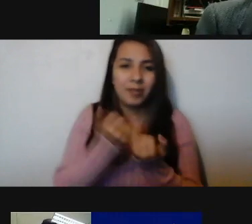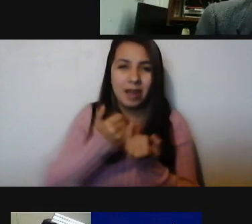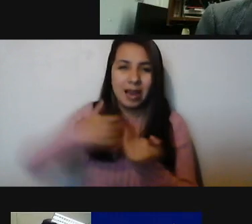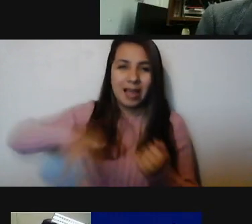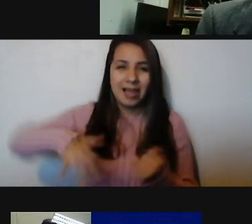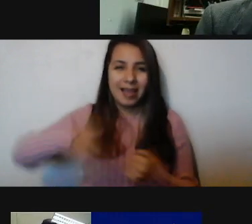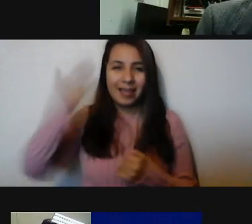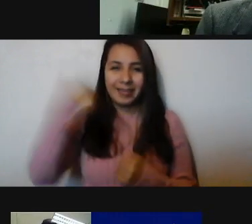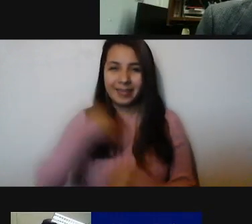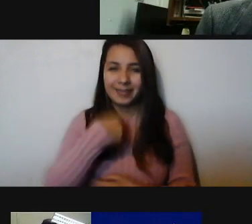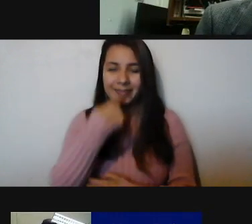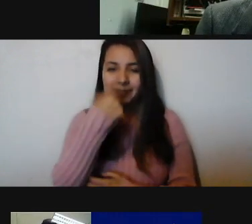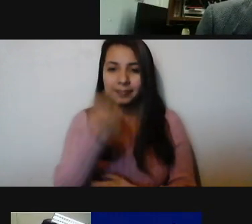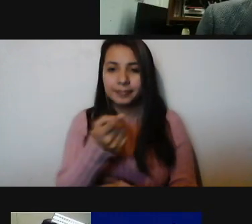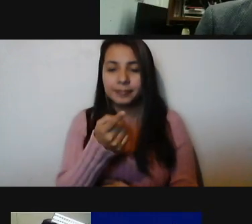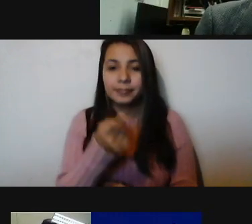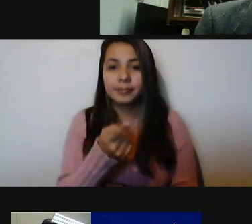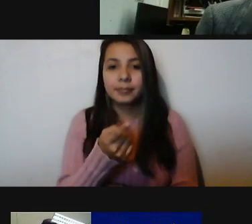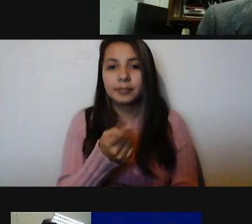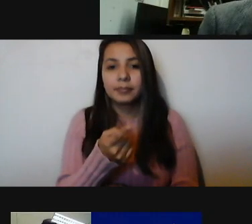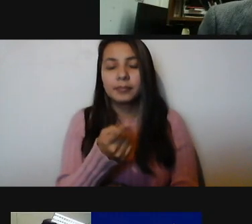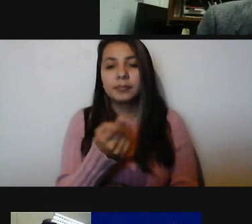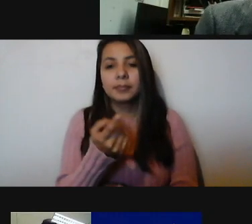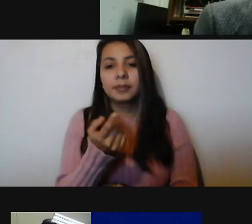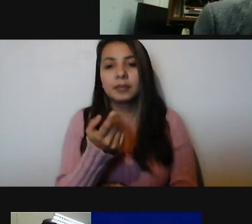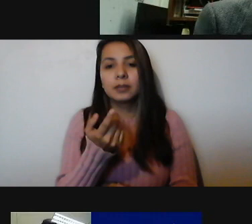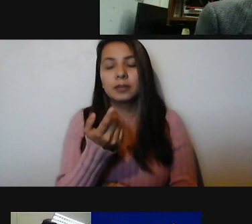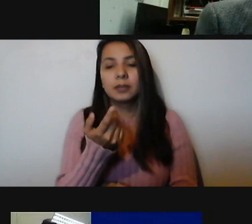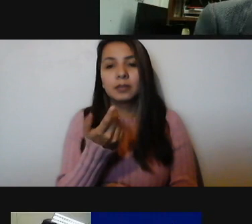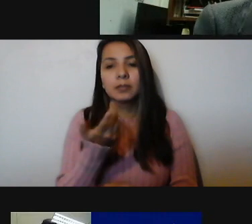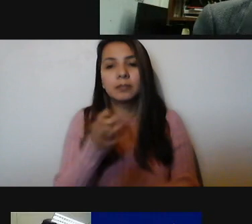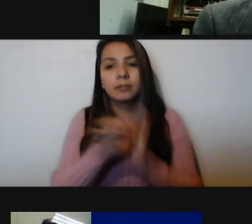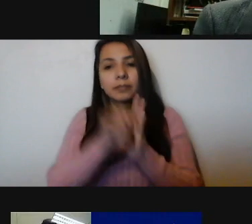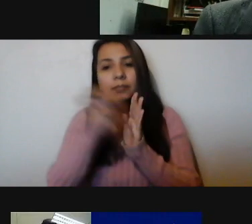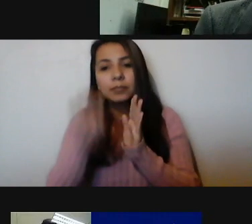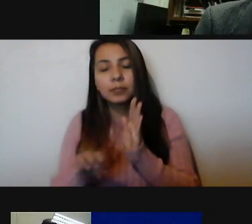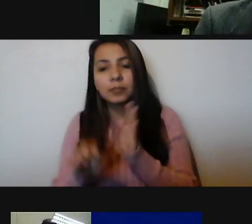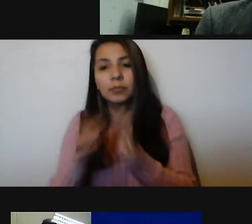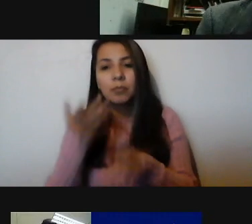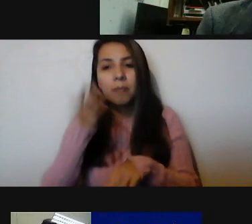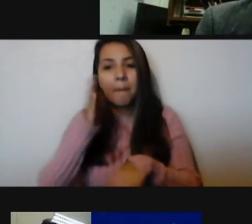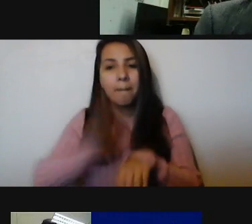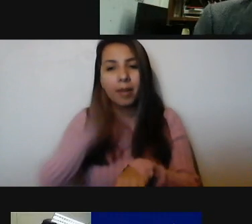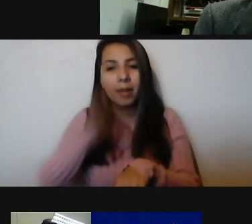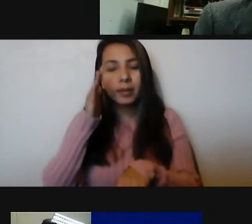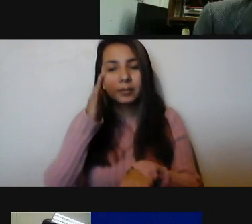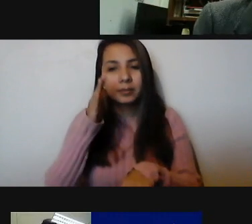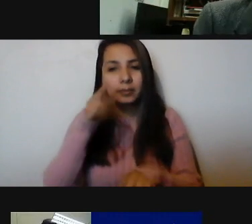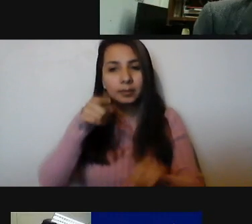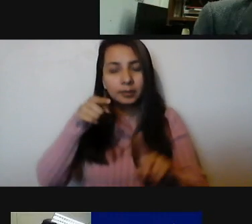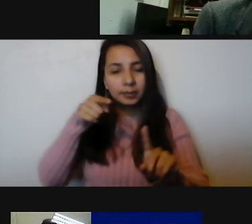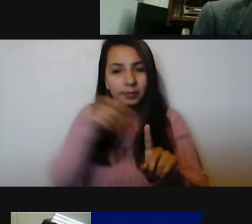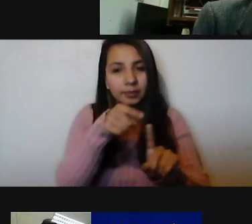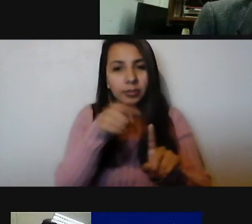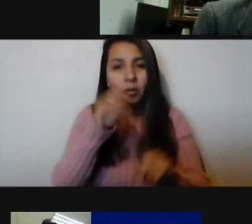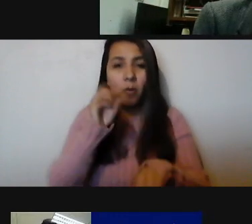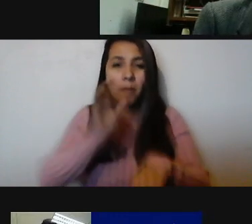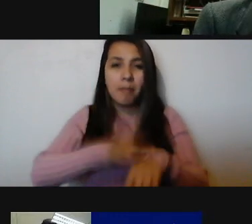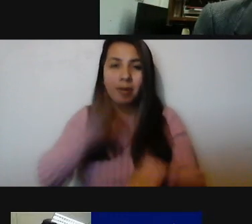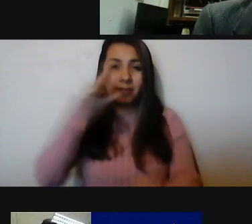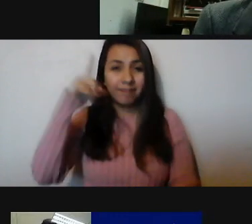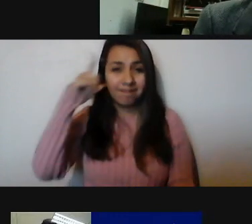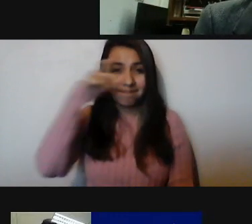los escenarios, como platicábamos hace un instante, Hans Aib, a problemas